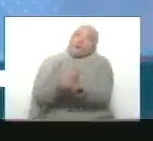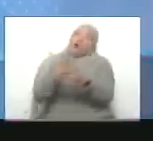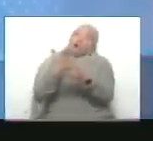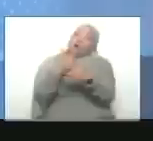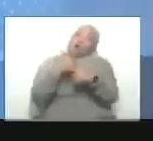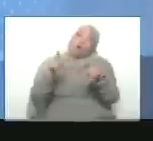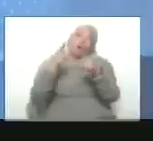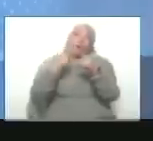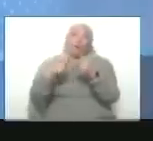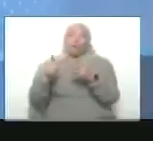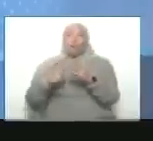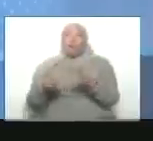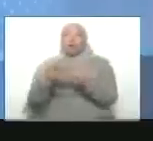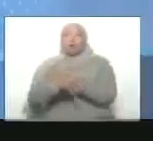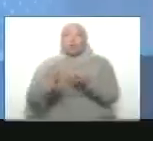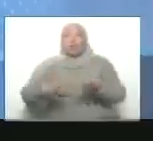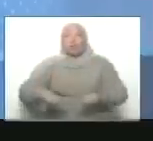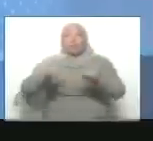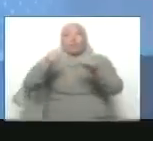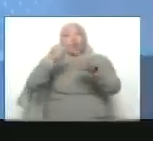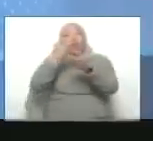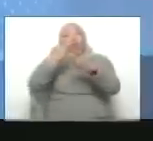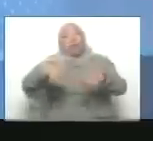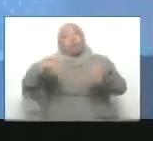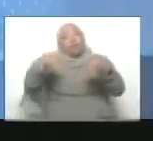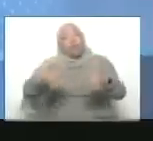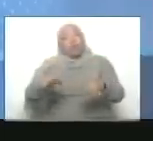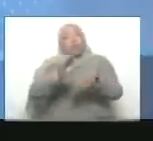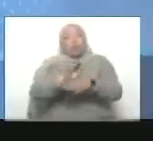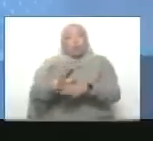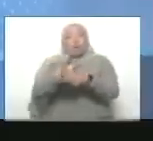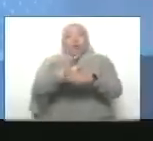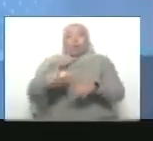mucho lo que va a salvar El mundo es el amor